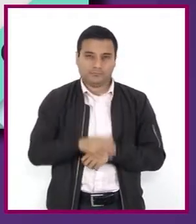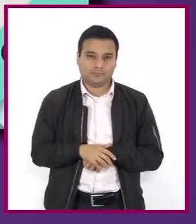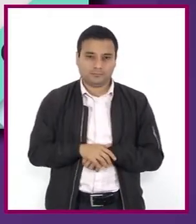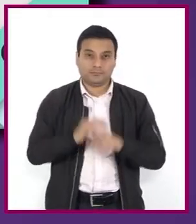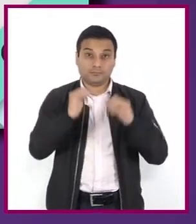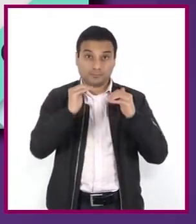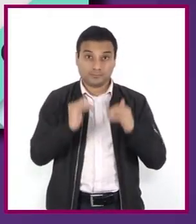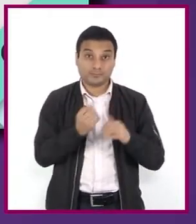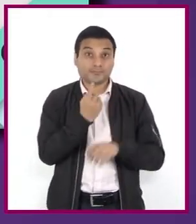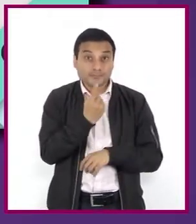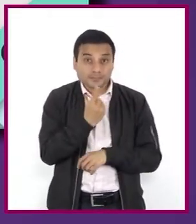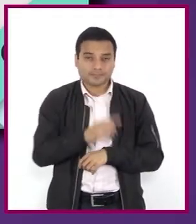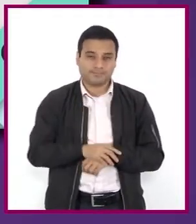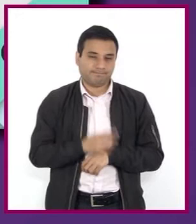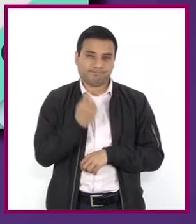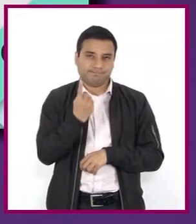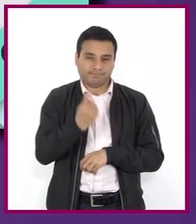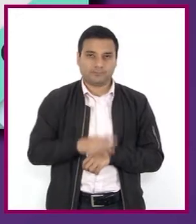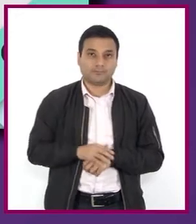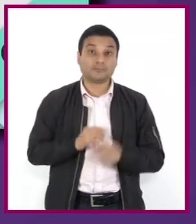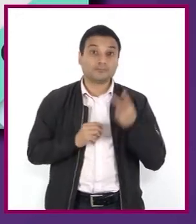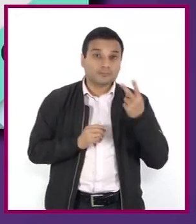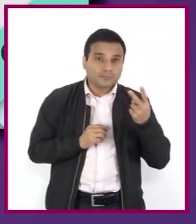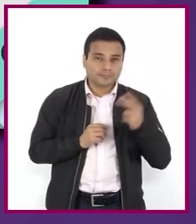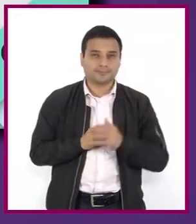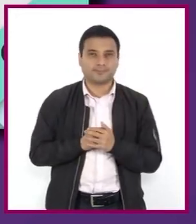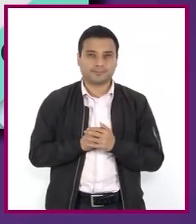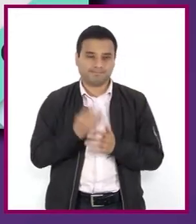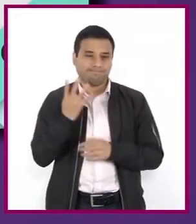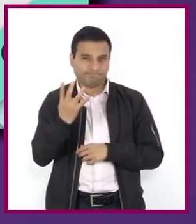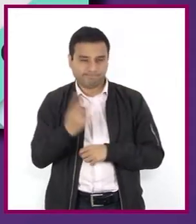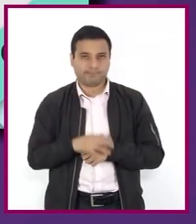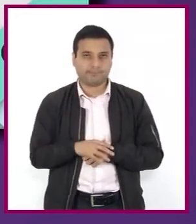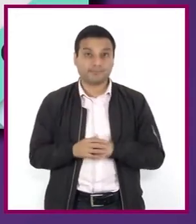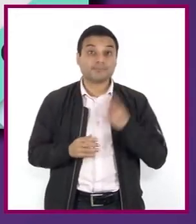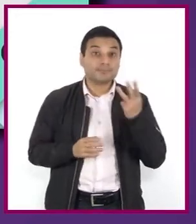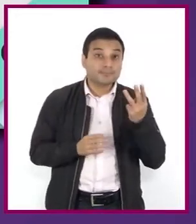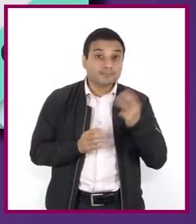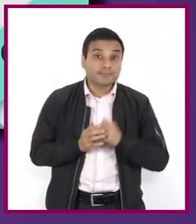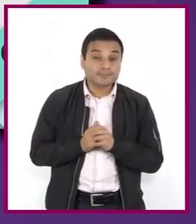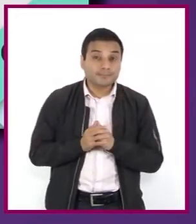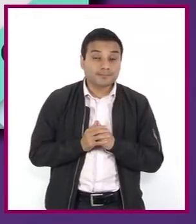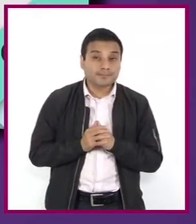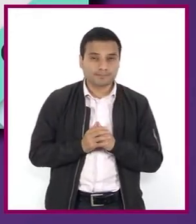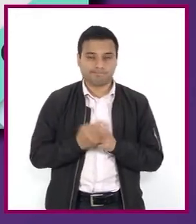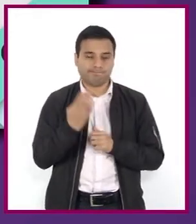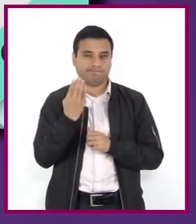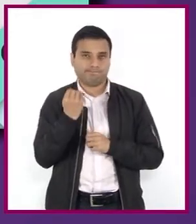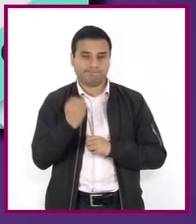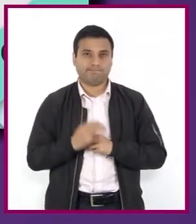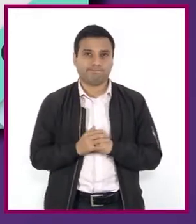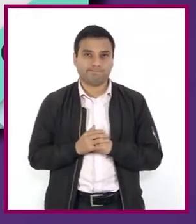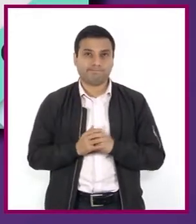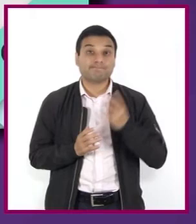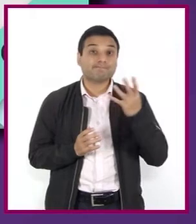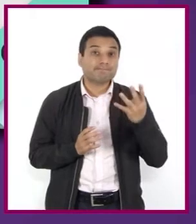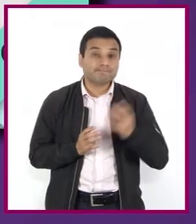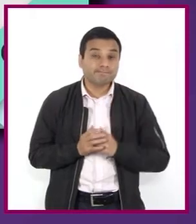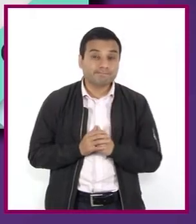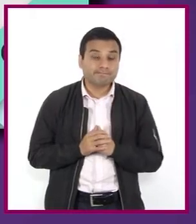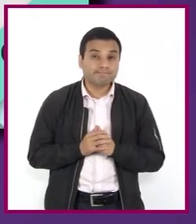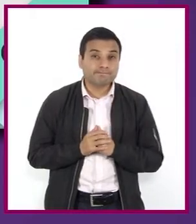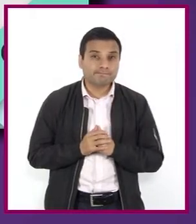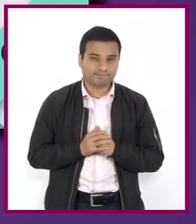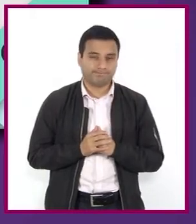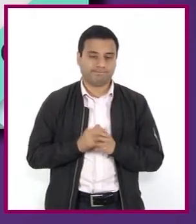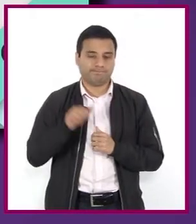otra vez se obtiene 1. En 2, y es igual a 4. En 3, y es igual a 9. Y en 4, y es